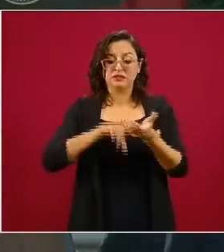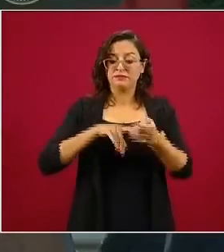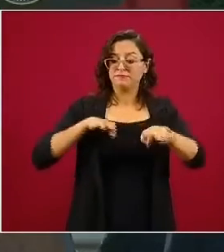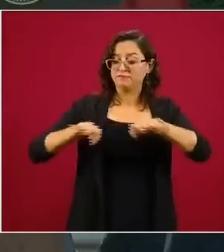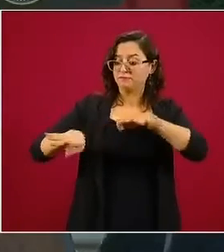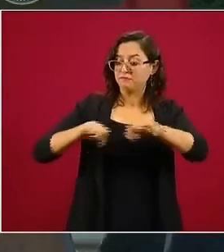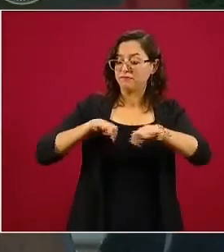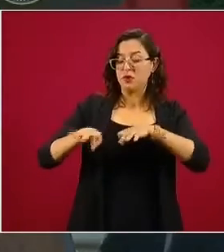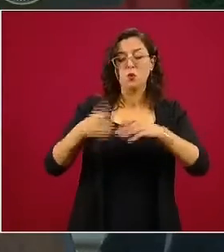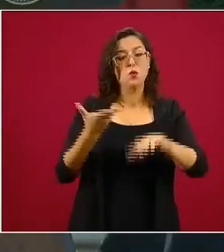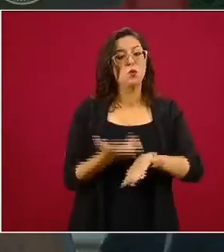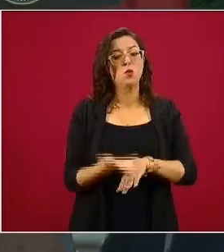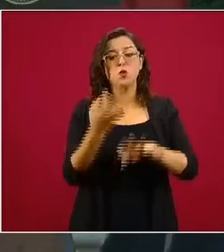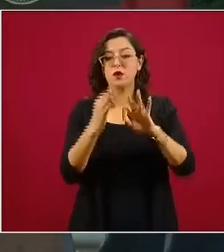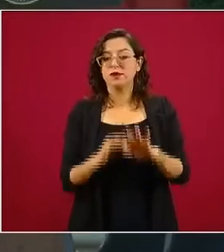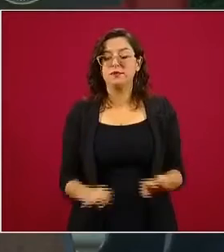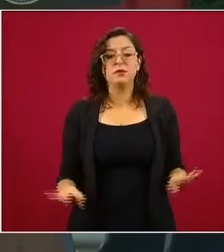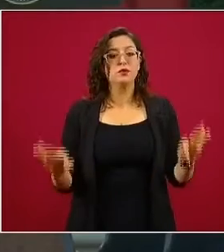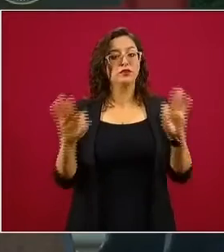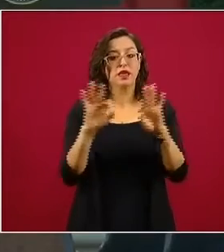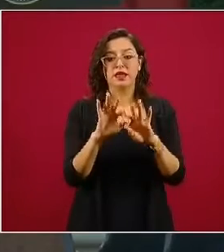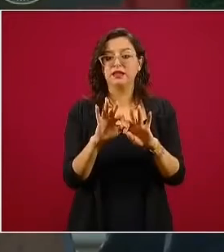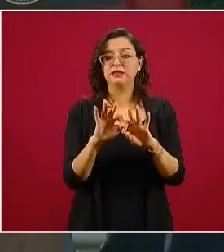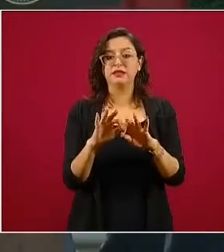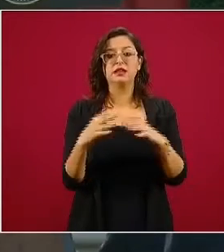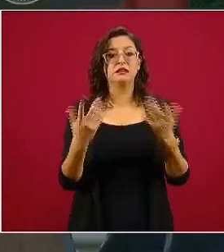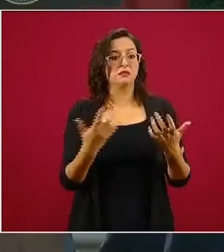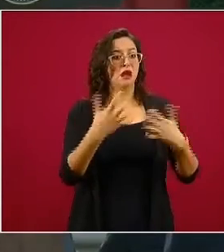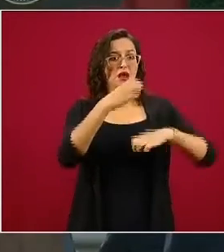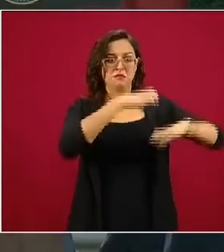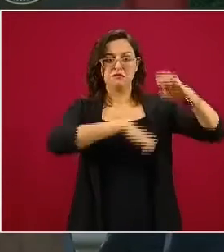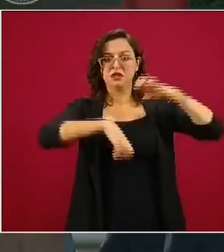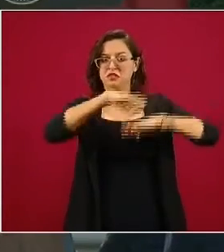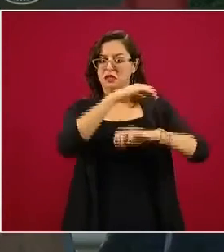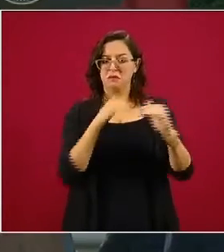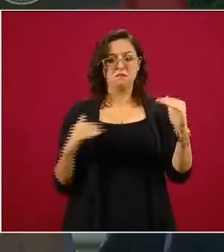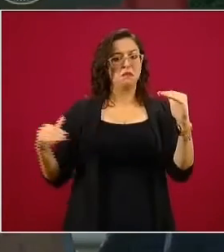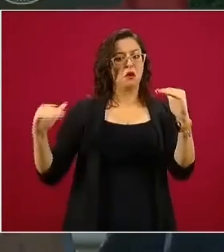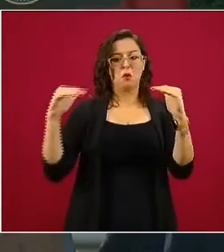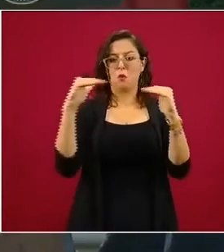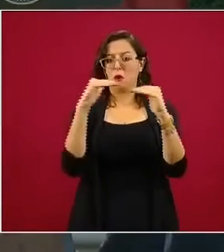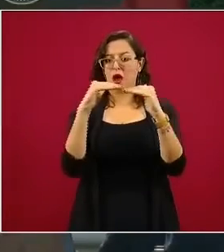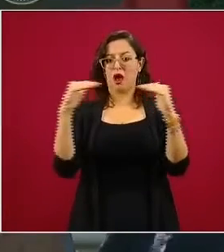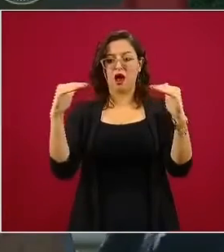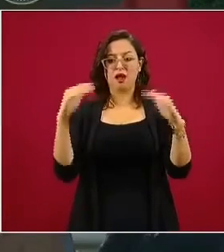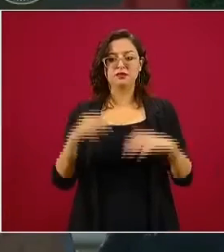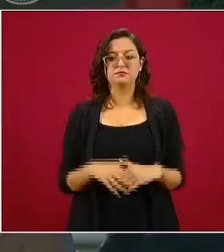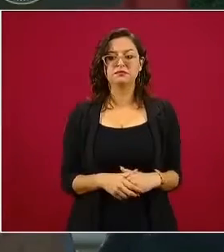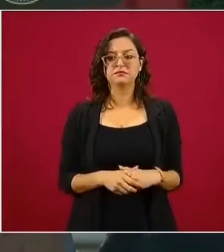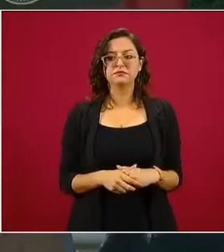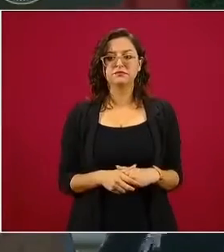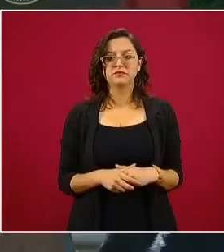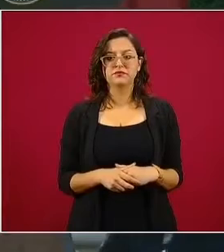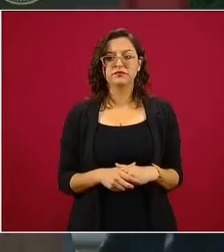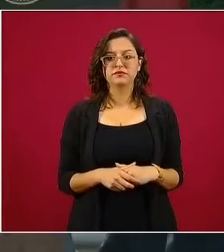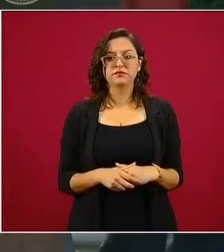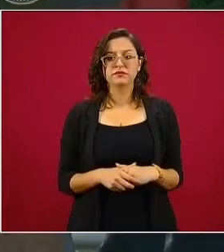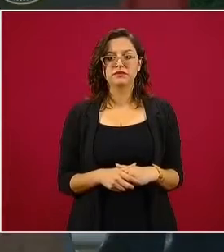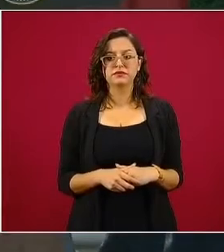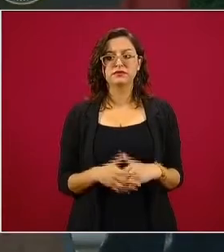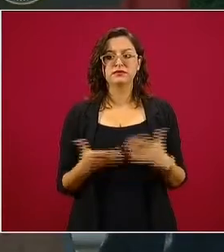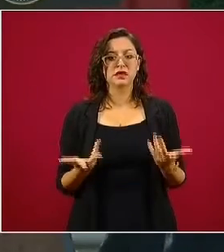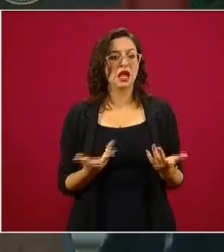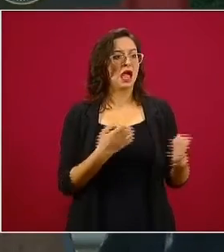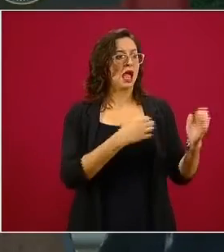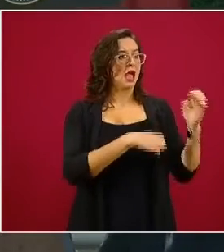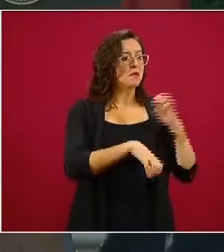es igual de importante que el papel de las empresas. De poco serviría